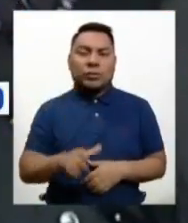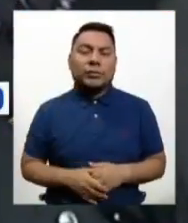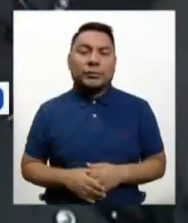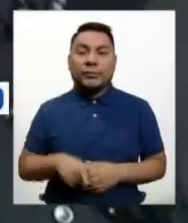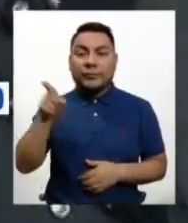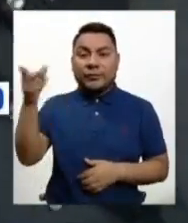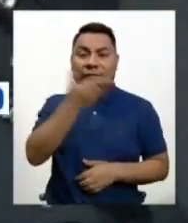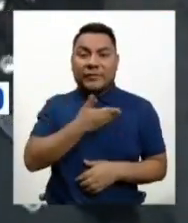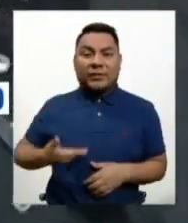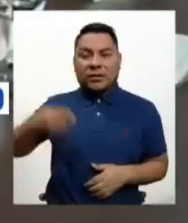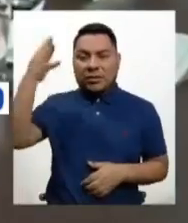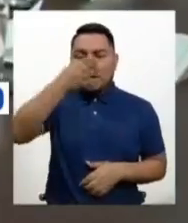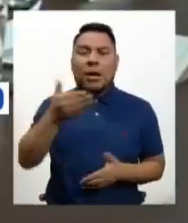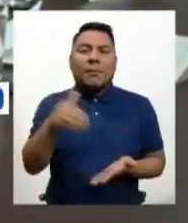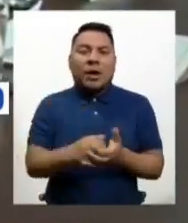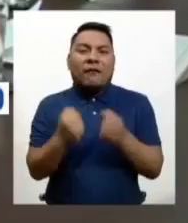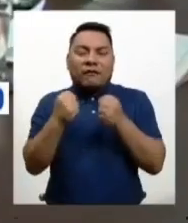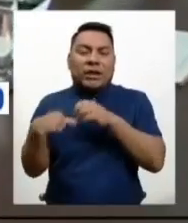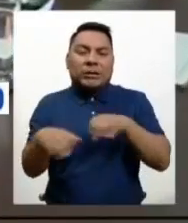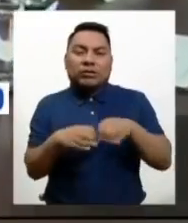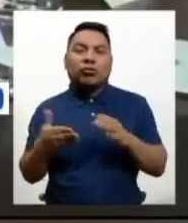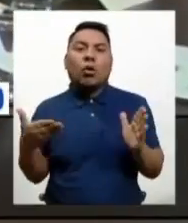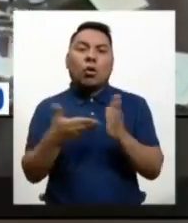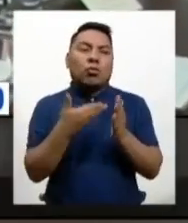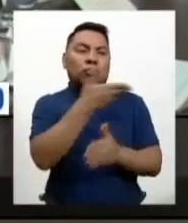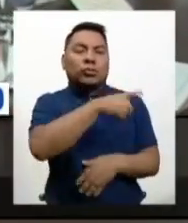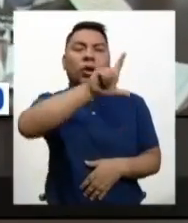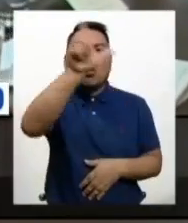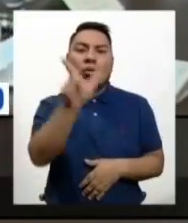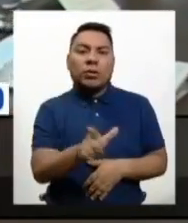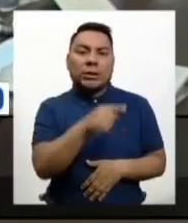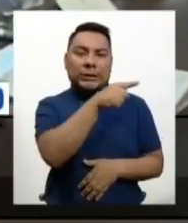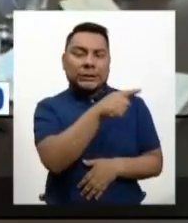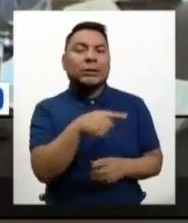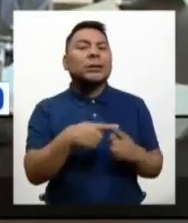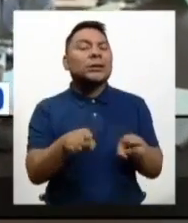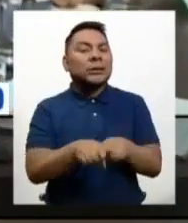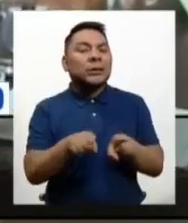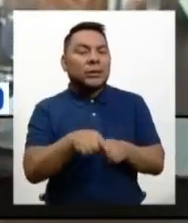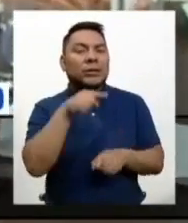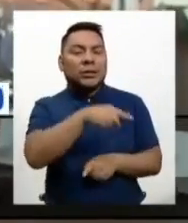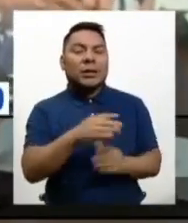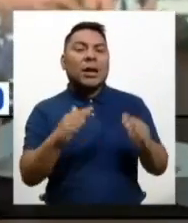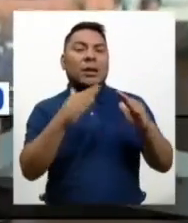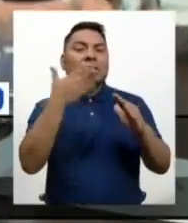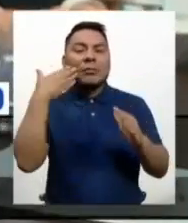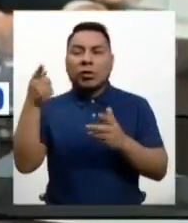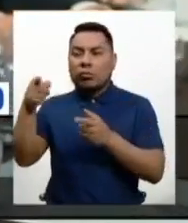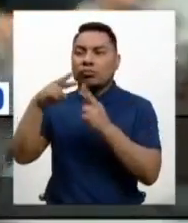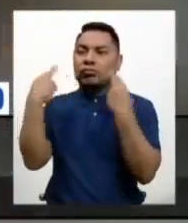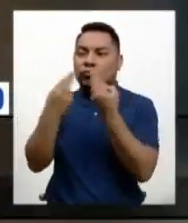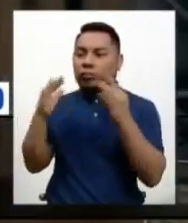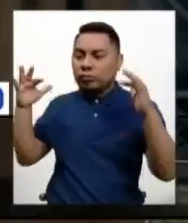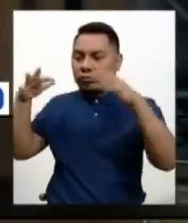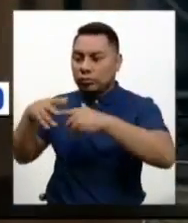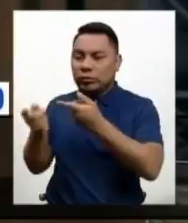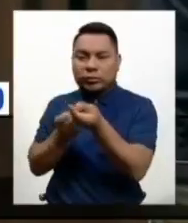Donald Trump ha reforzado sus acciones contra Corea del Norte en un mensaje ofrecido esta mañana en la Casa Blanca durante una reunión con su